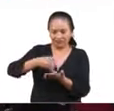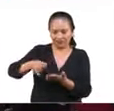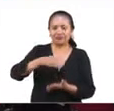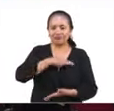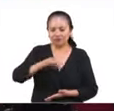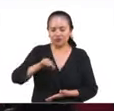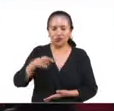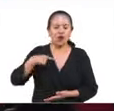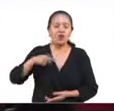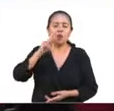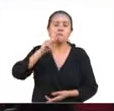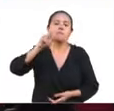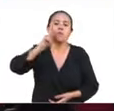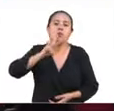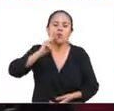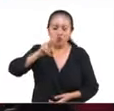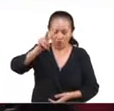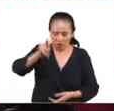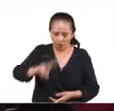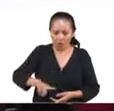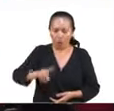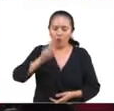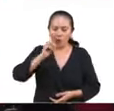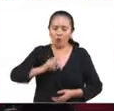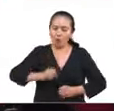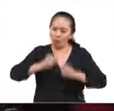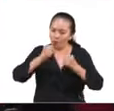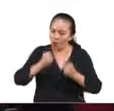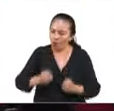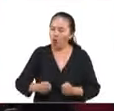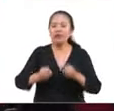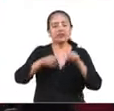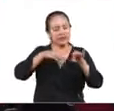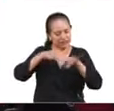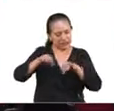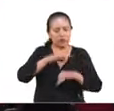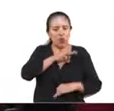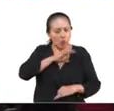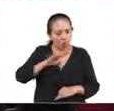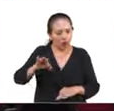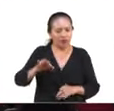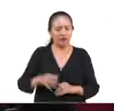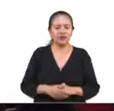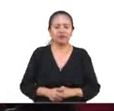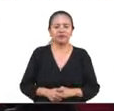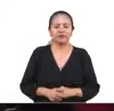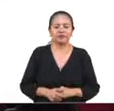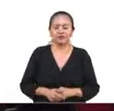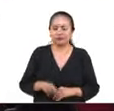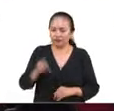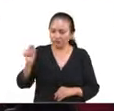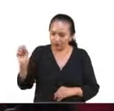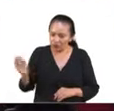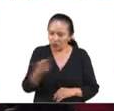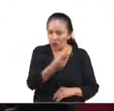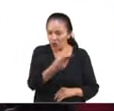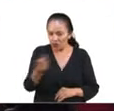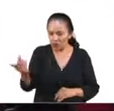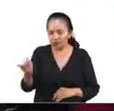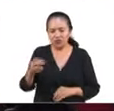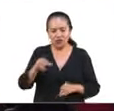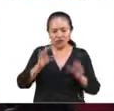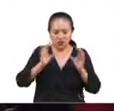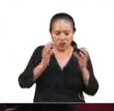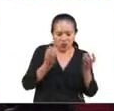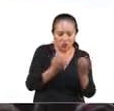están mostrando la fuerza de su palabra y la firmeza de sus acciones. Ustedes en sus comunidades están